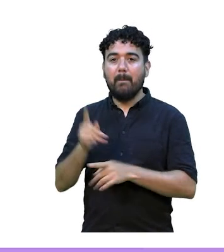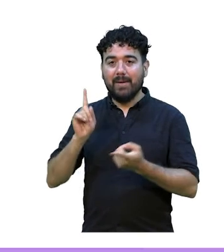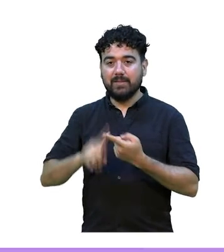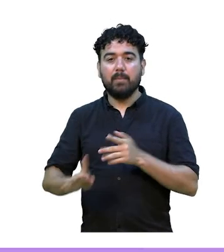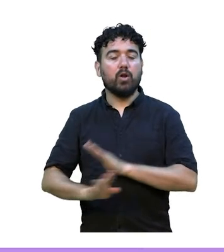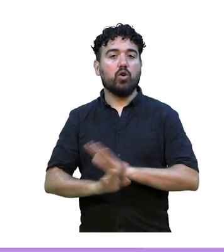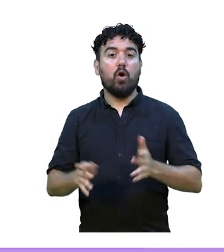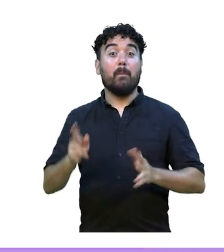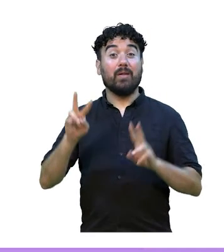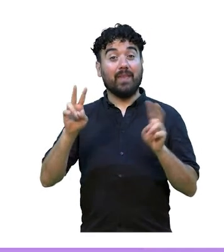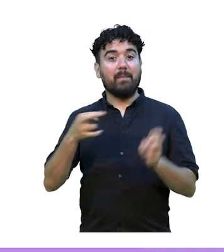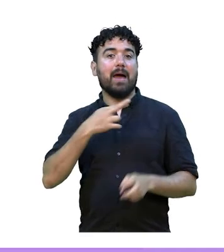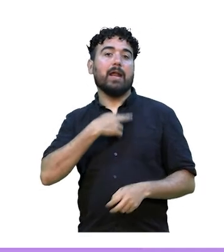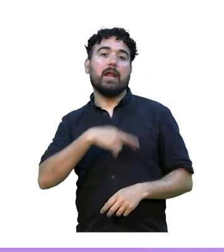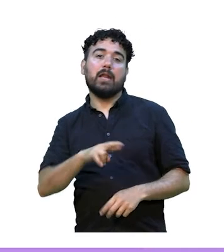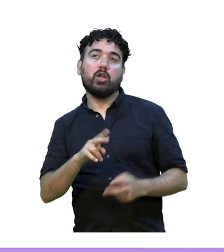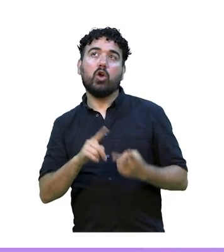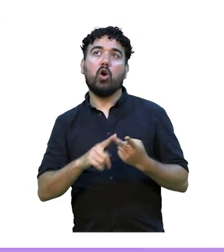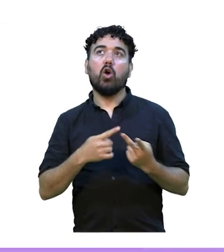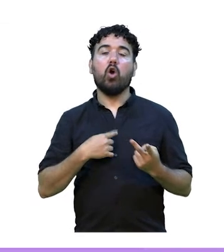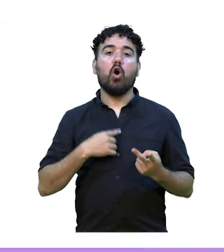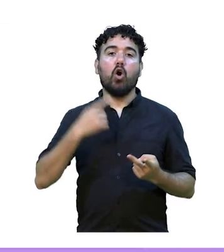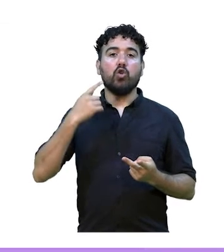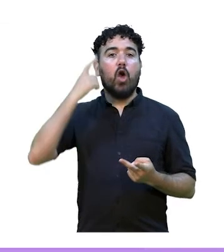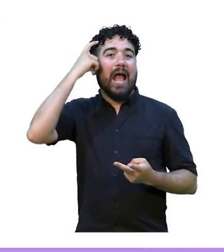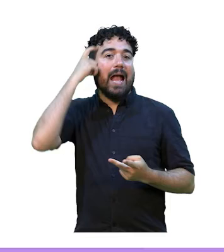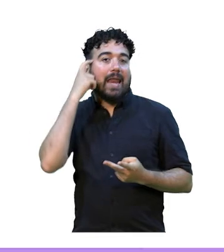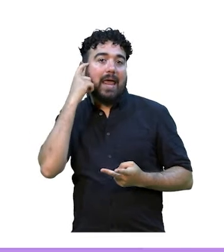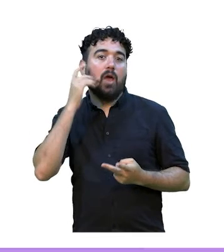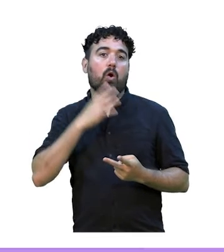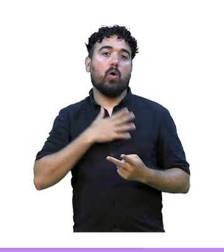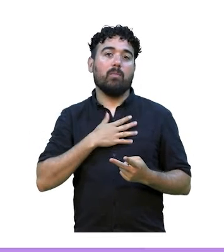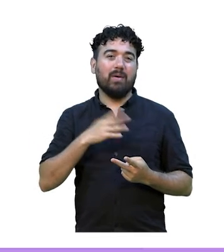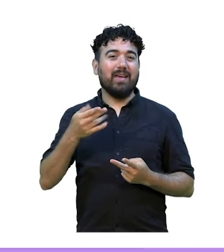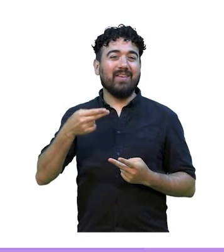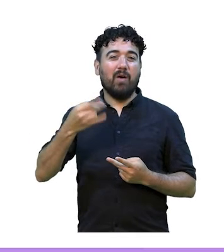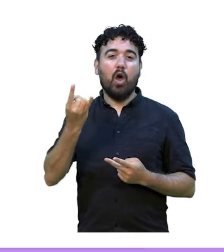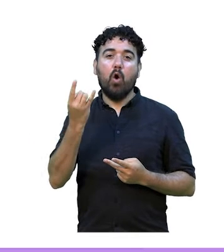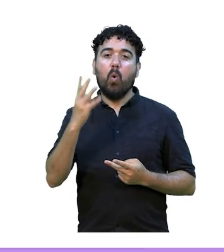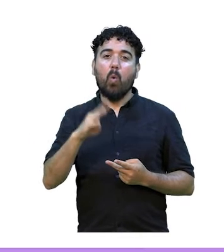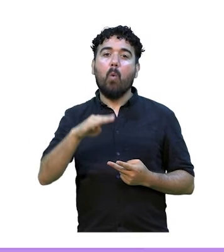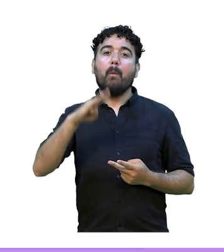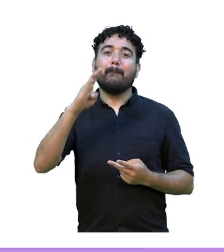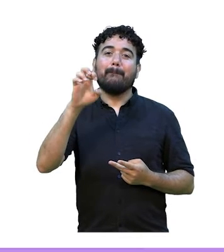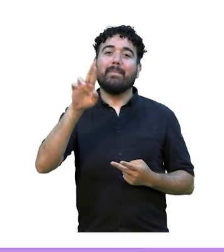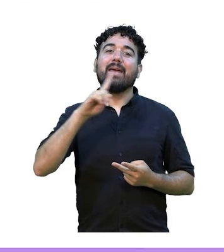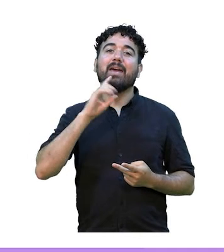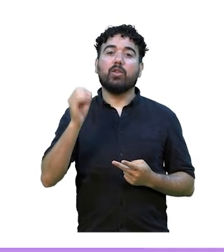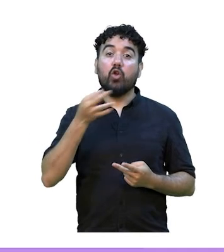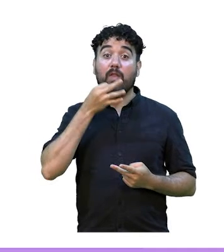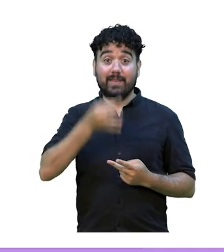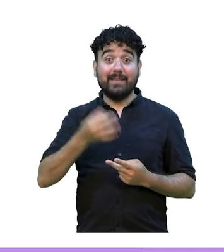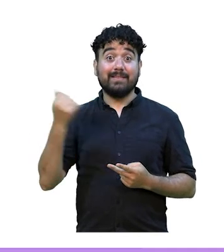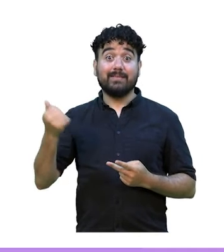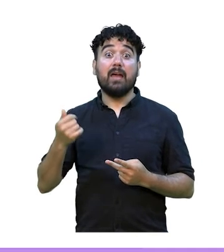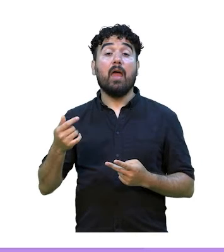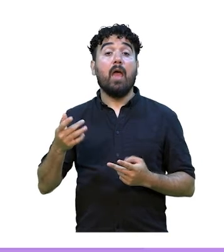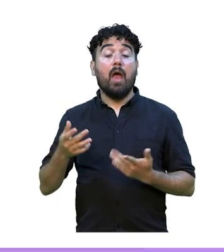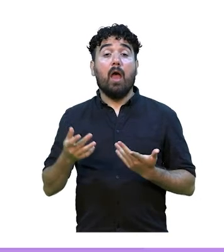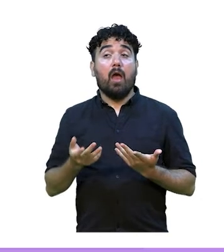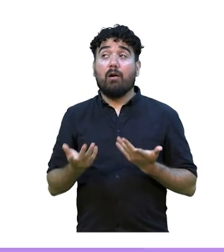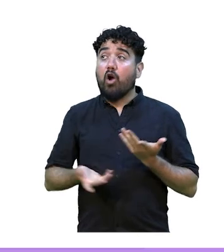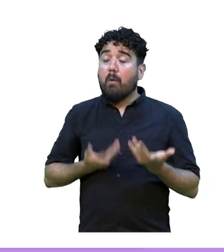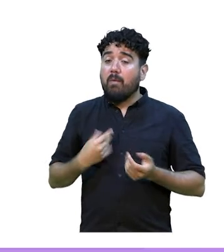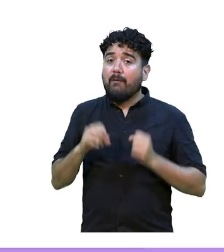profesores se negaban a participar por su religión, por sus creencias, porque como bien dice Humberto, porque